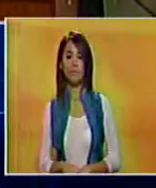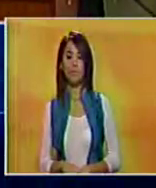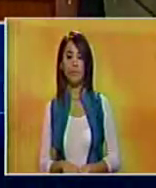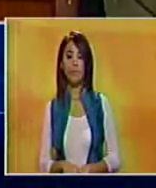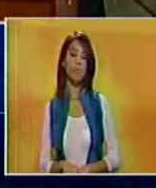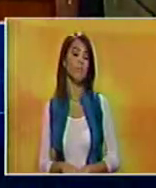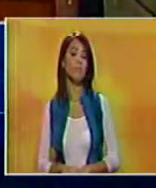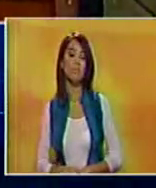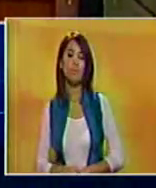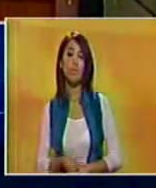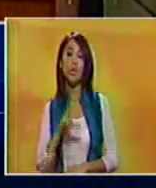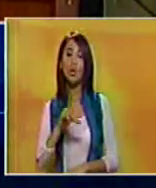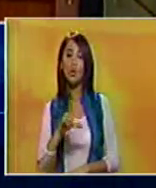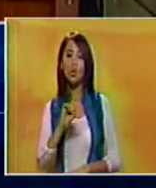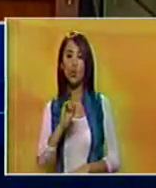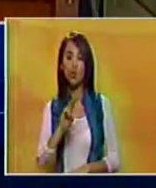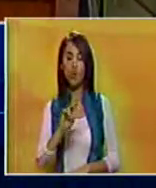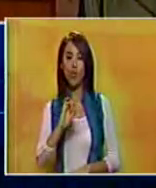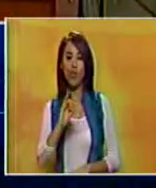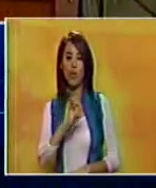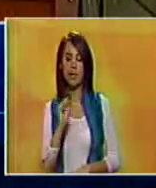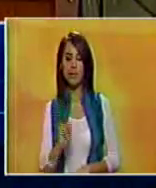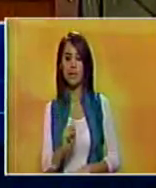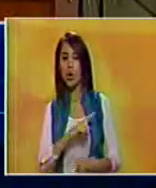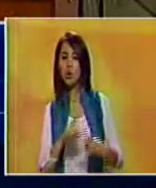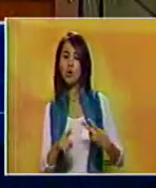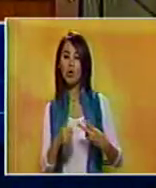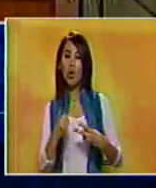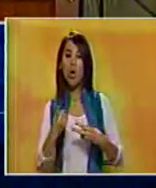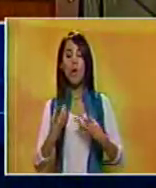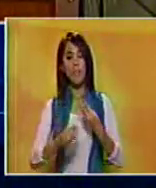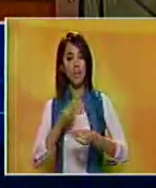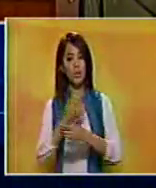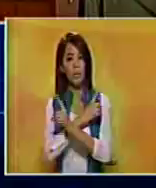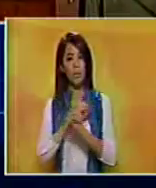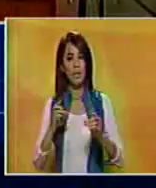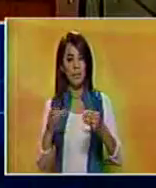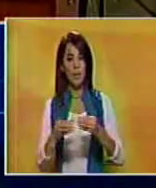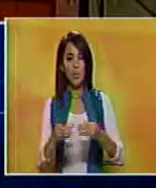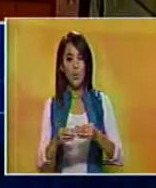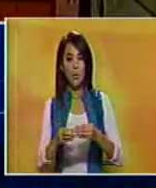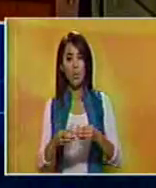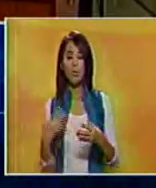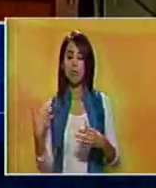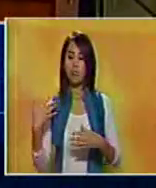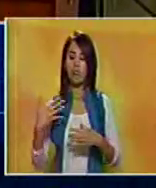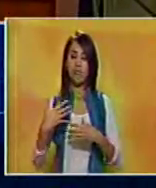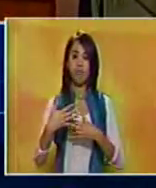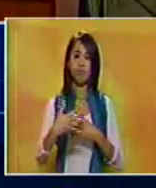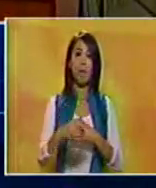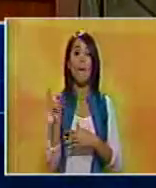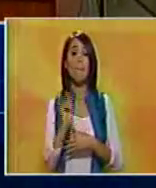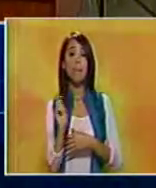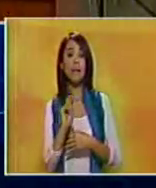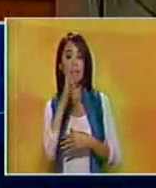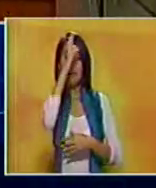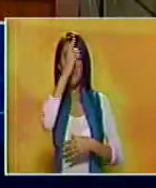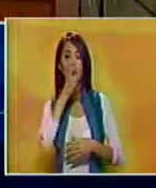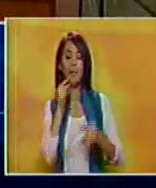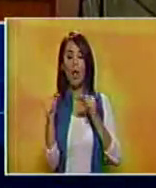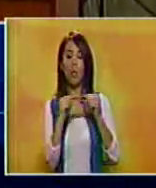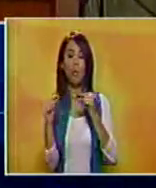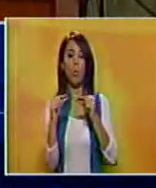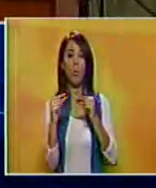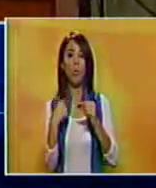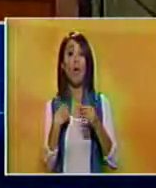Moreno, al señor Luis Carlos Padilla, de Acción Democrática, con quienes estuvimos largos meses en discusiones en República Dominicana. Aquí